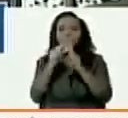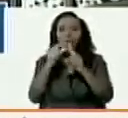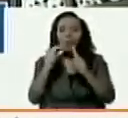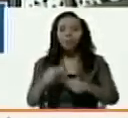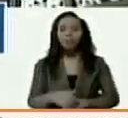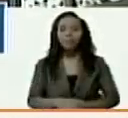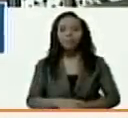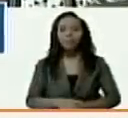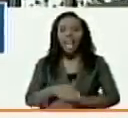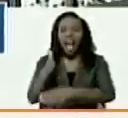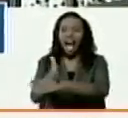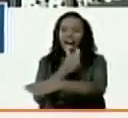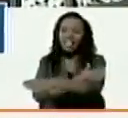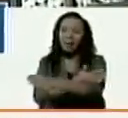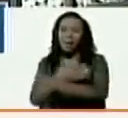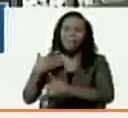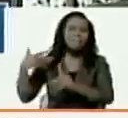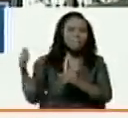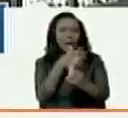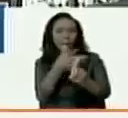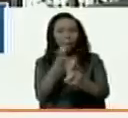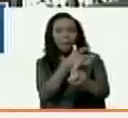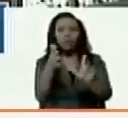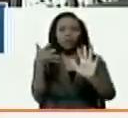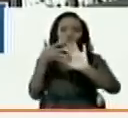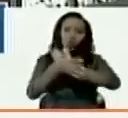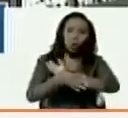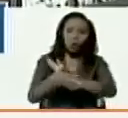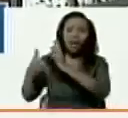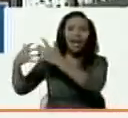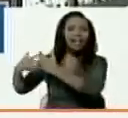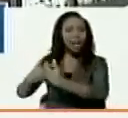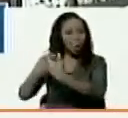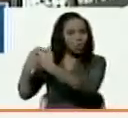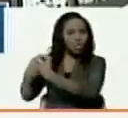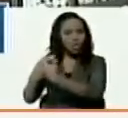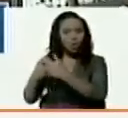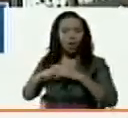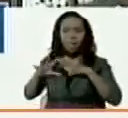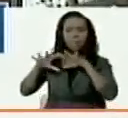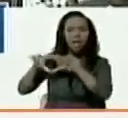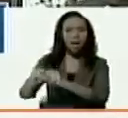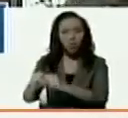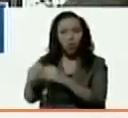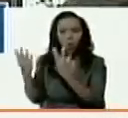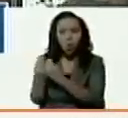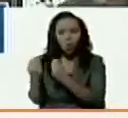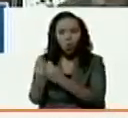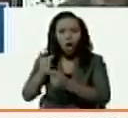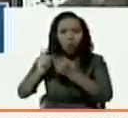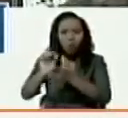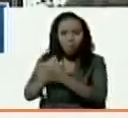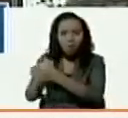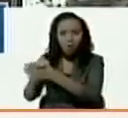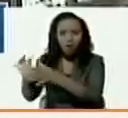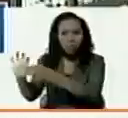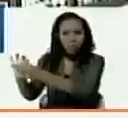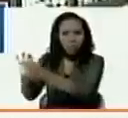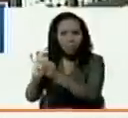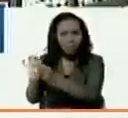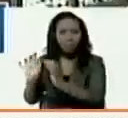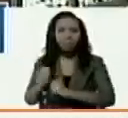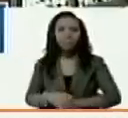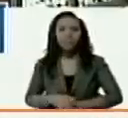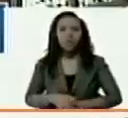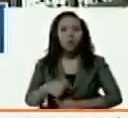Ante tantas agresiones de Estados Unidos, del imperialismo y sus aliados contra los pueblos, yo